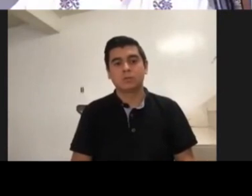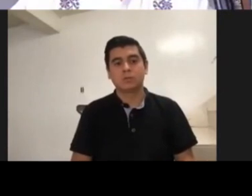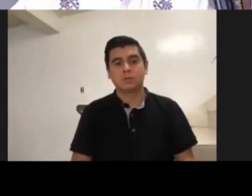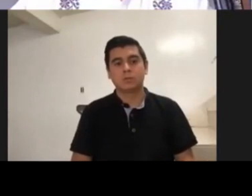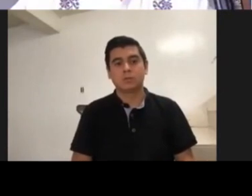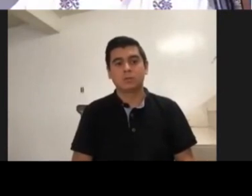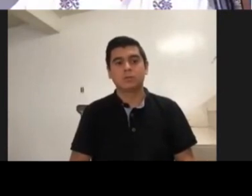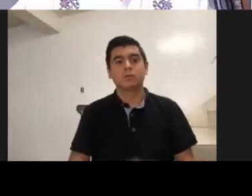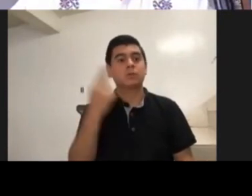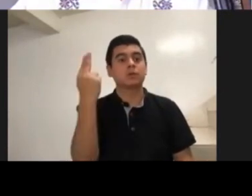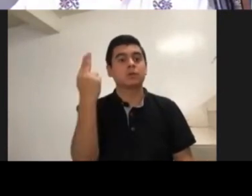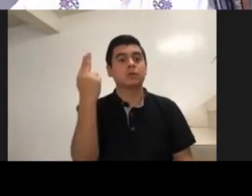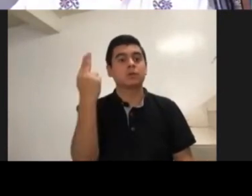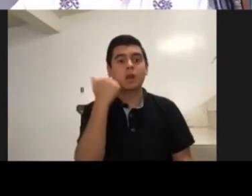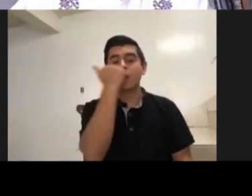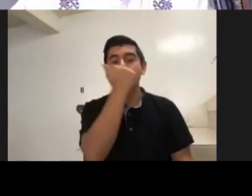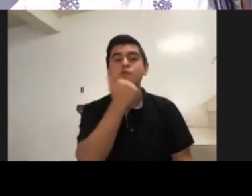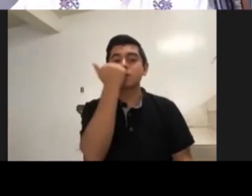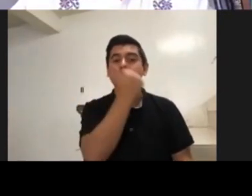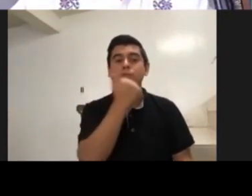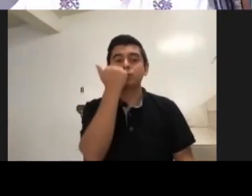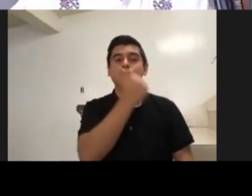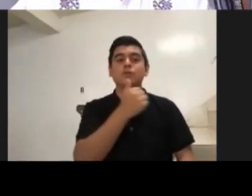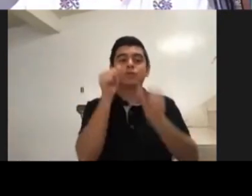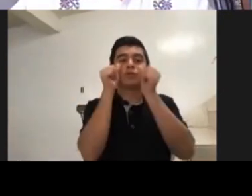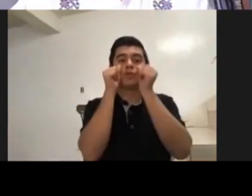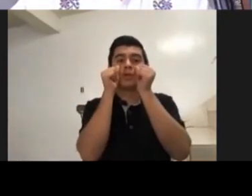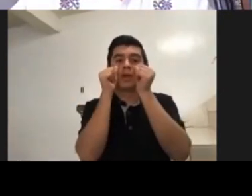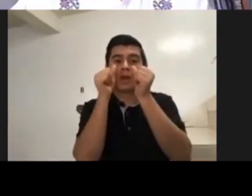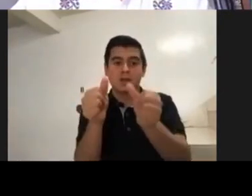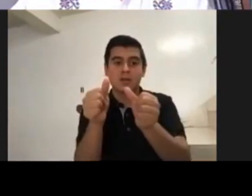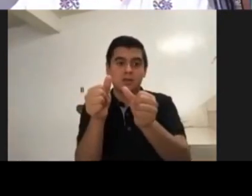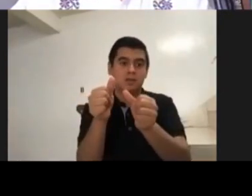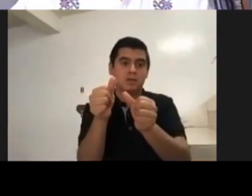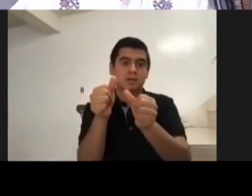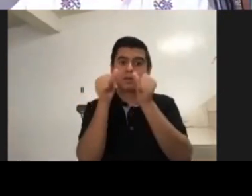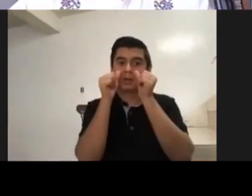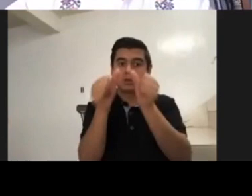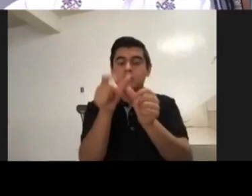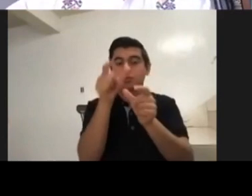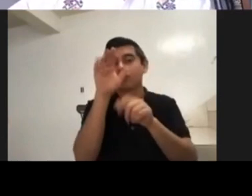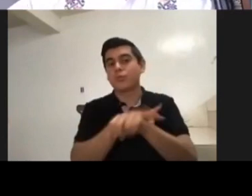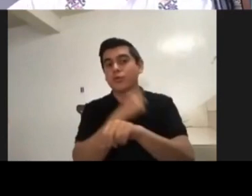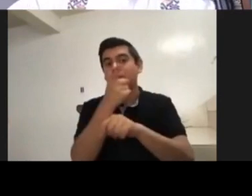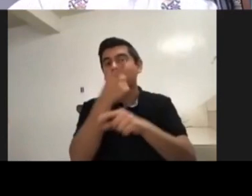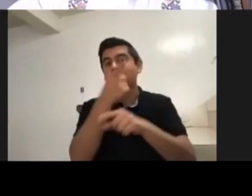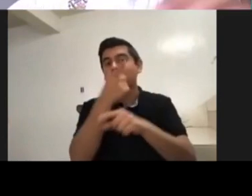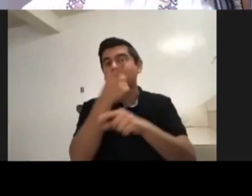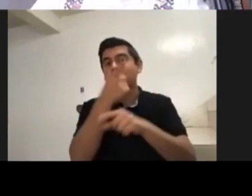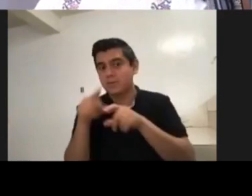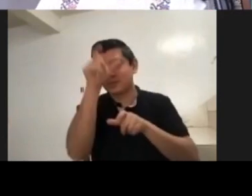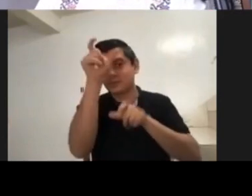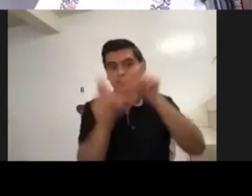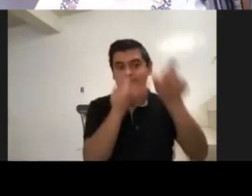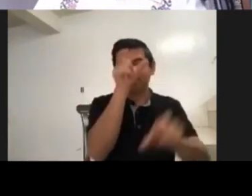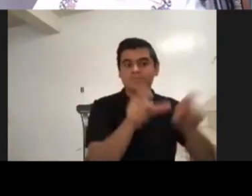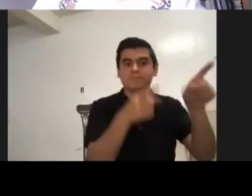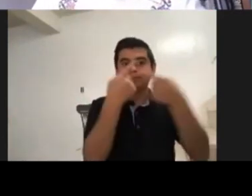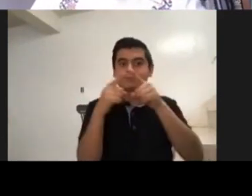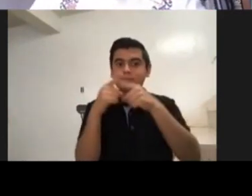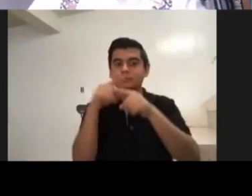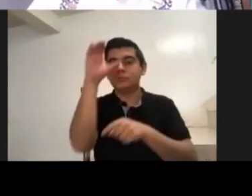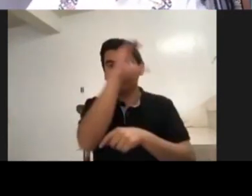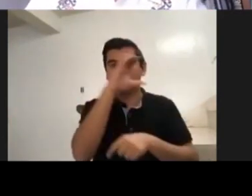en los alumnos que requieren una atención particular a la diversidad, tanto a la diversidad cultural y lingüística